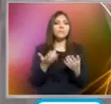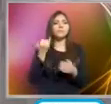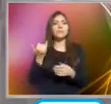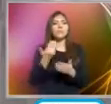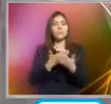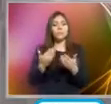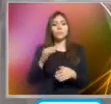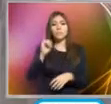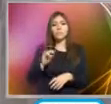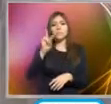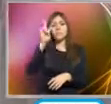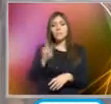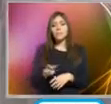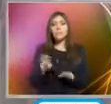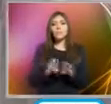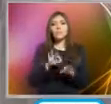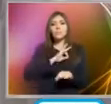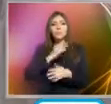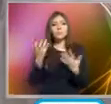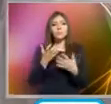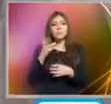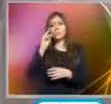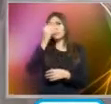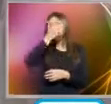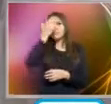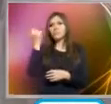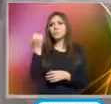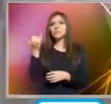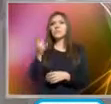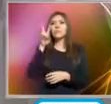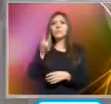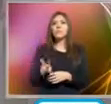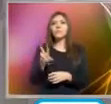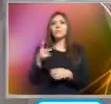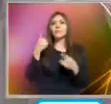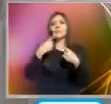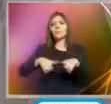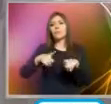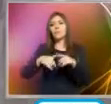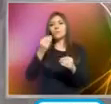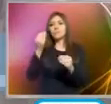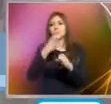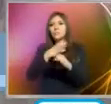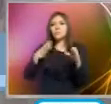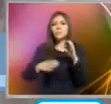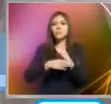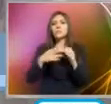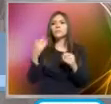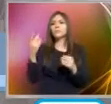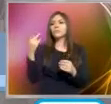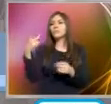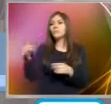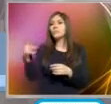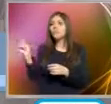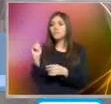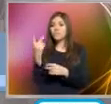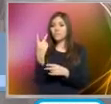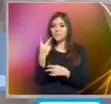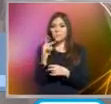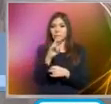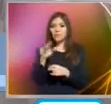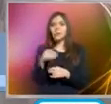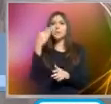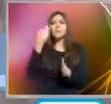realidad que no estábamos dando todo, no estábamos, o sea, que había como ciertas necesidades que no se estaban cubriendo dentro de la relación.